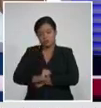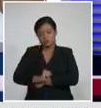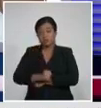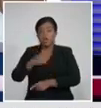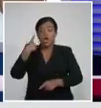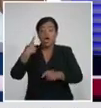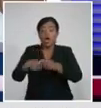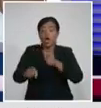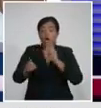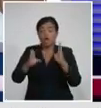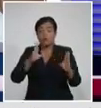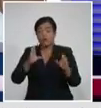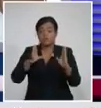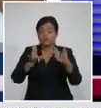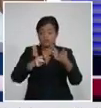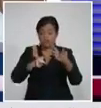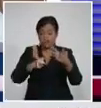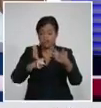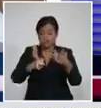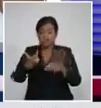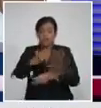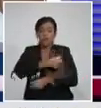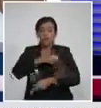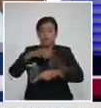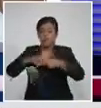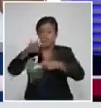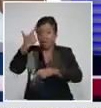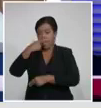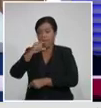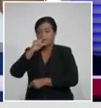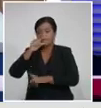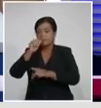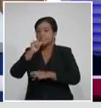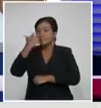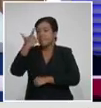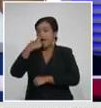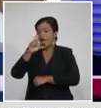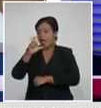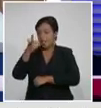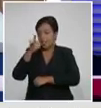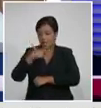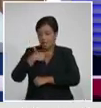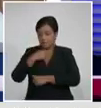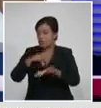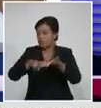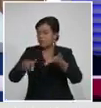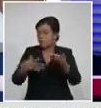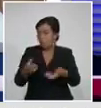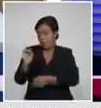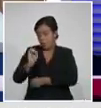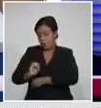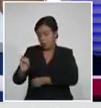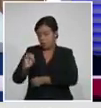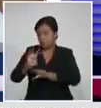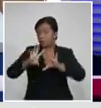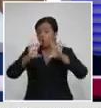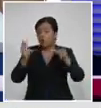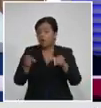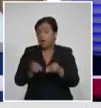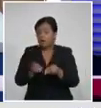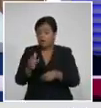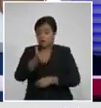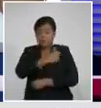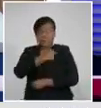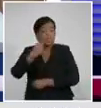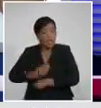Abdala, que está ocurriendo en las provincias orientales, el total a vacunar es de